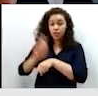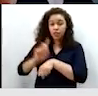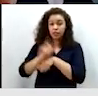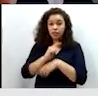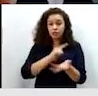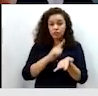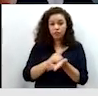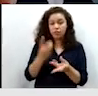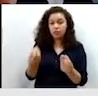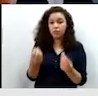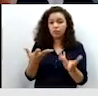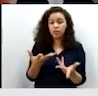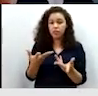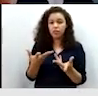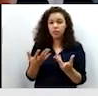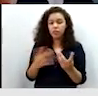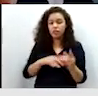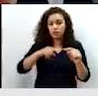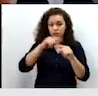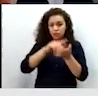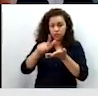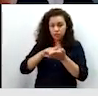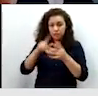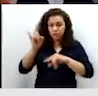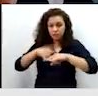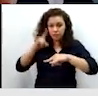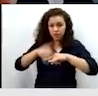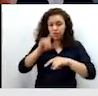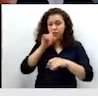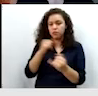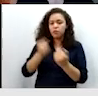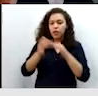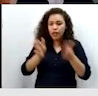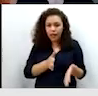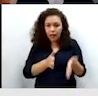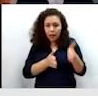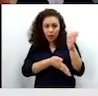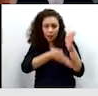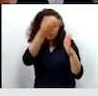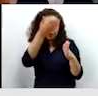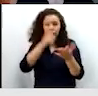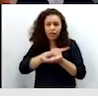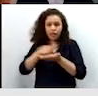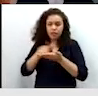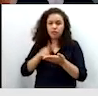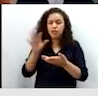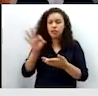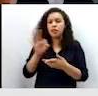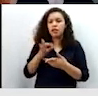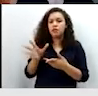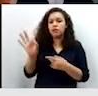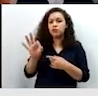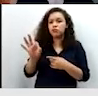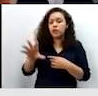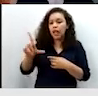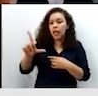nada más hacen el mueble sanitario, pero también hay que estar haciendo la limpieza de las paredes. En este caso, a lo mejor de una letrina